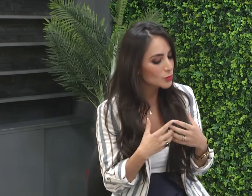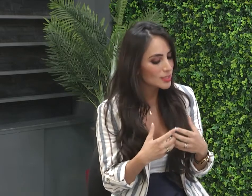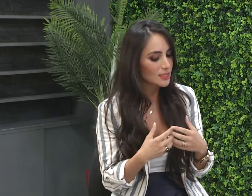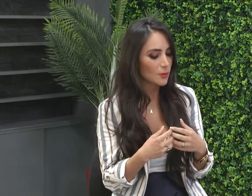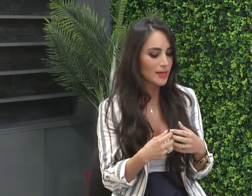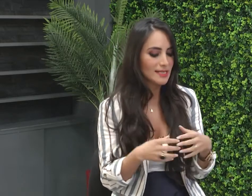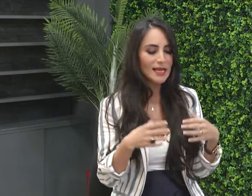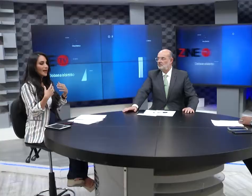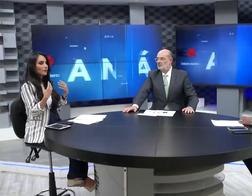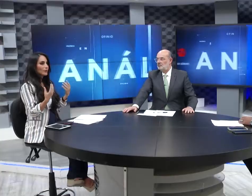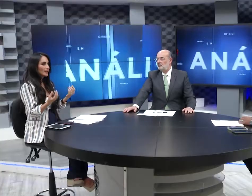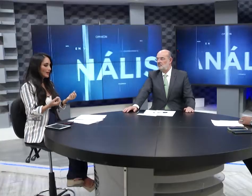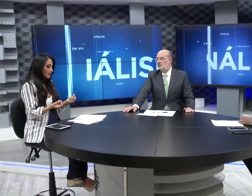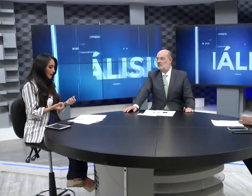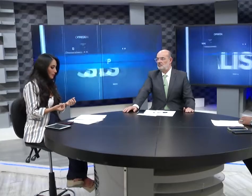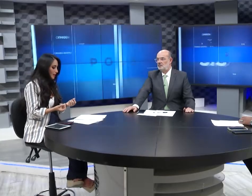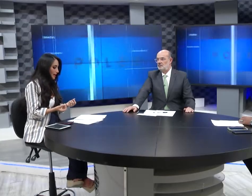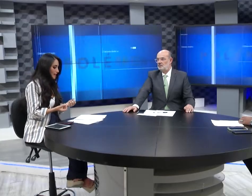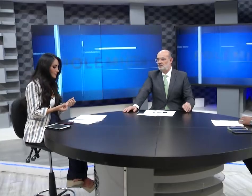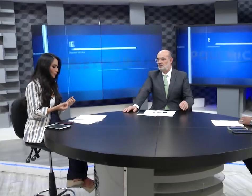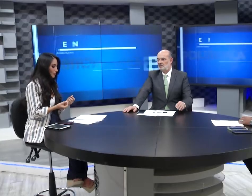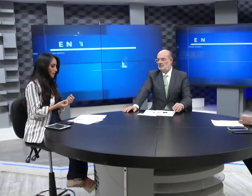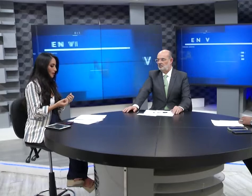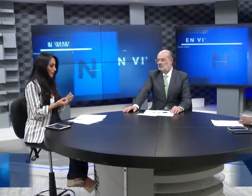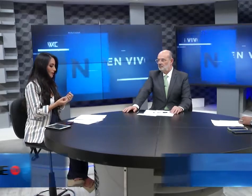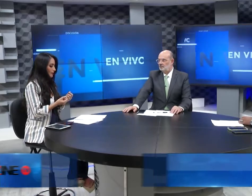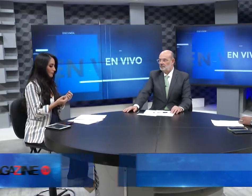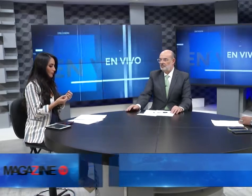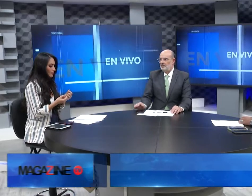haber dado muchísimo más. Habló de luminarias,